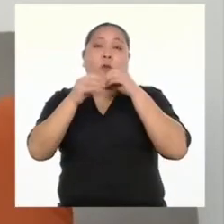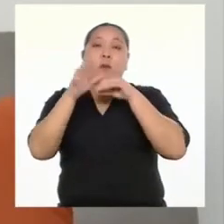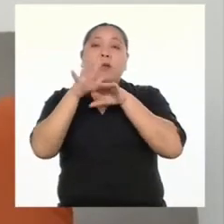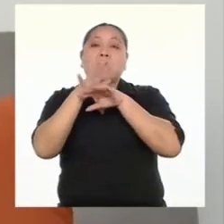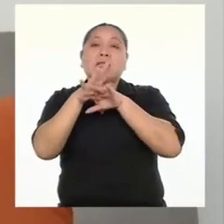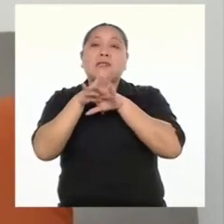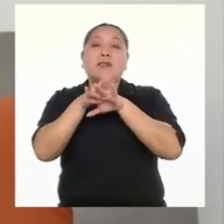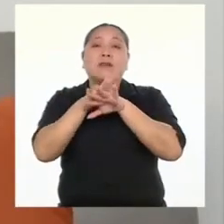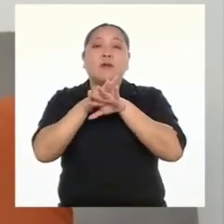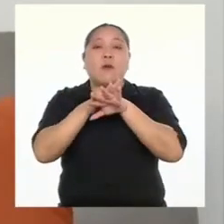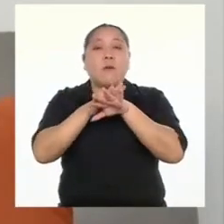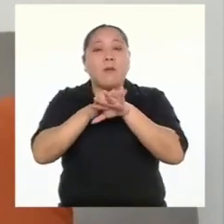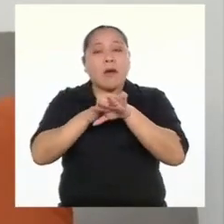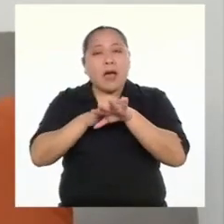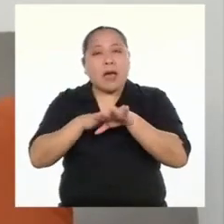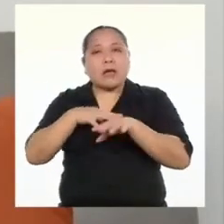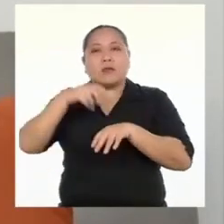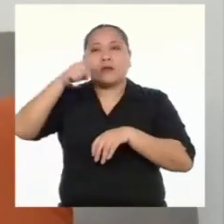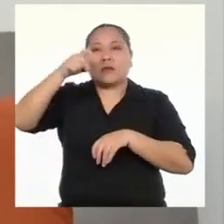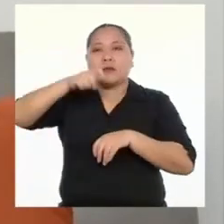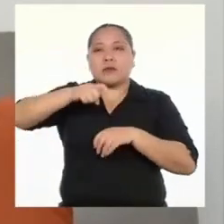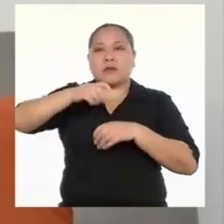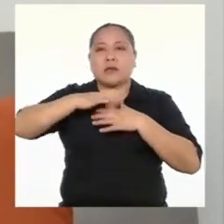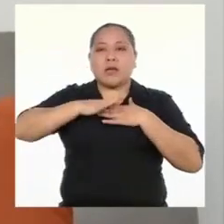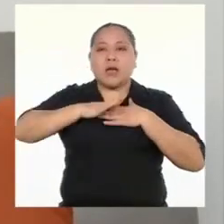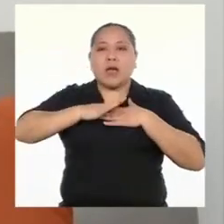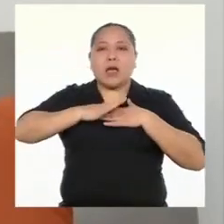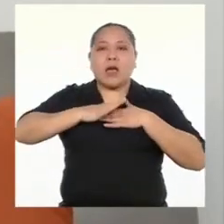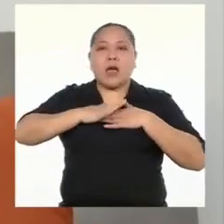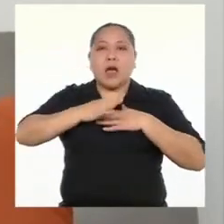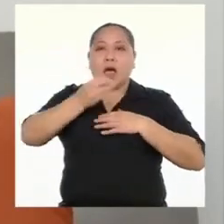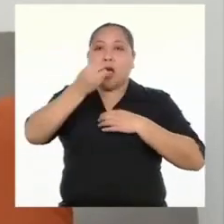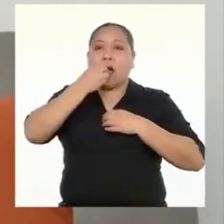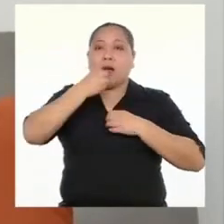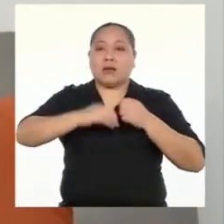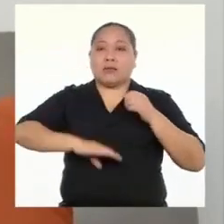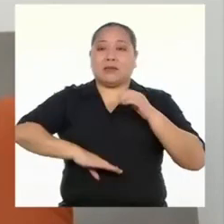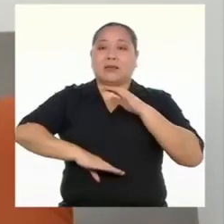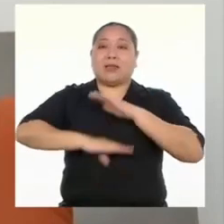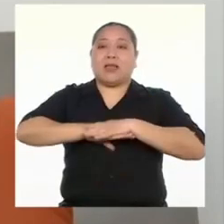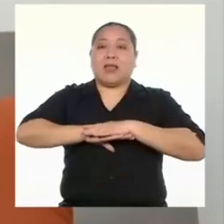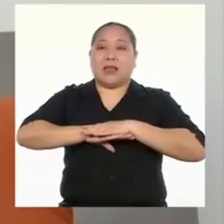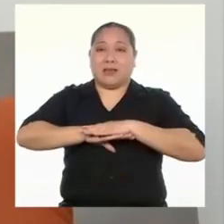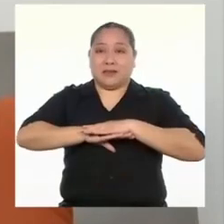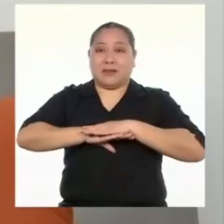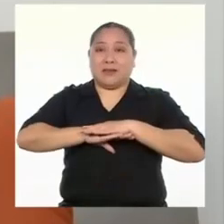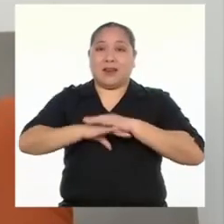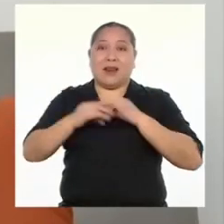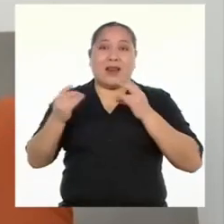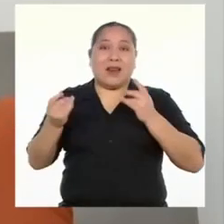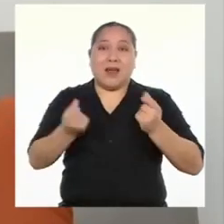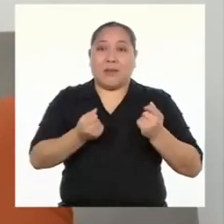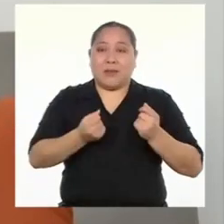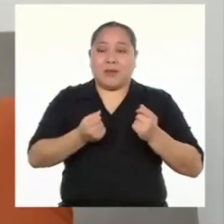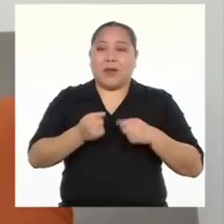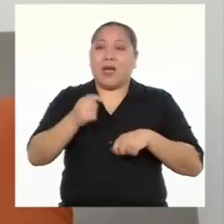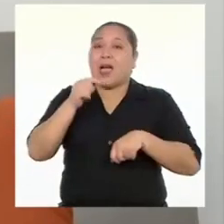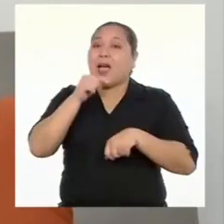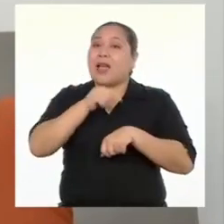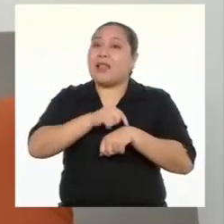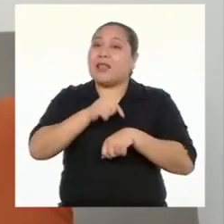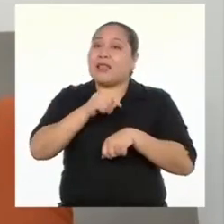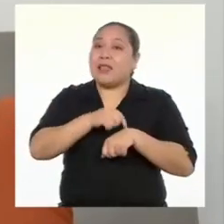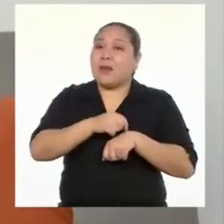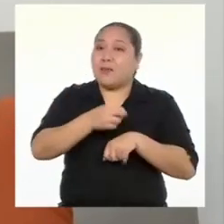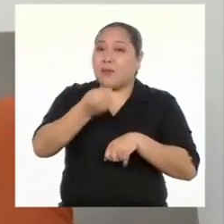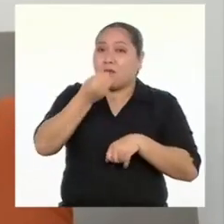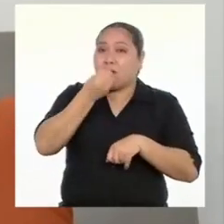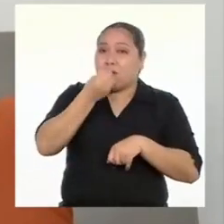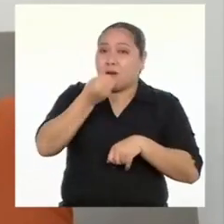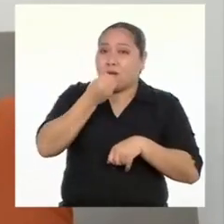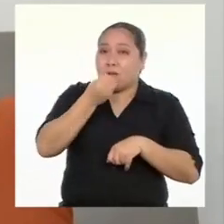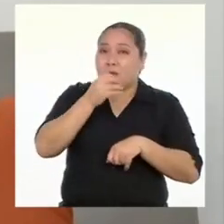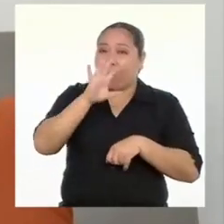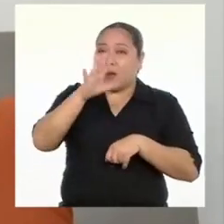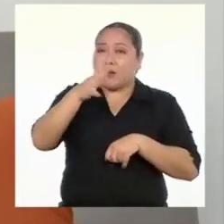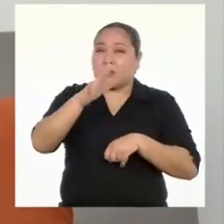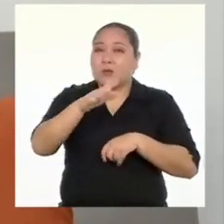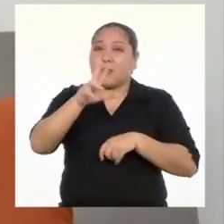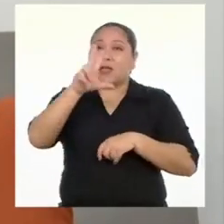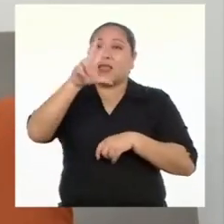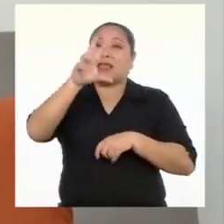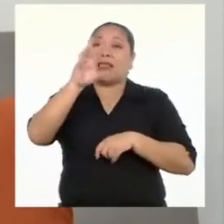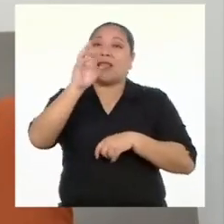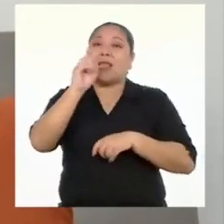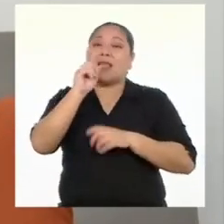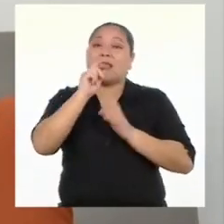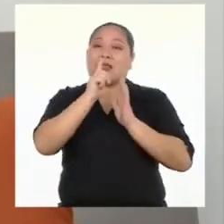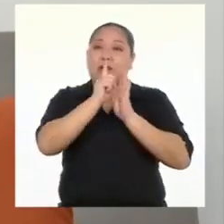despacio es necesario para saciarnos más rápido, por lo cual se recomienda que el tiempo de comida dure un mínimo